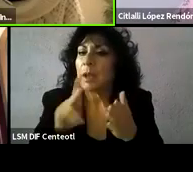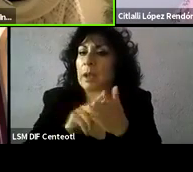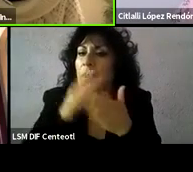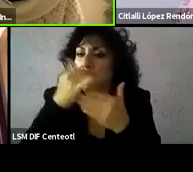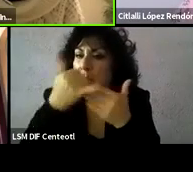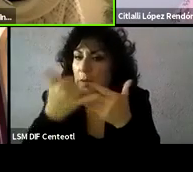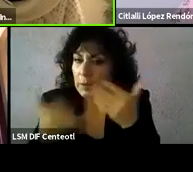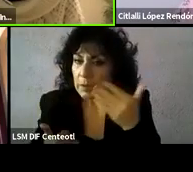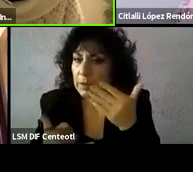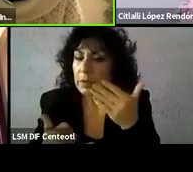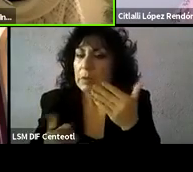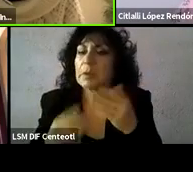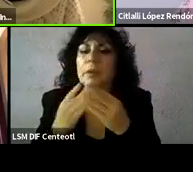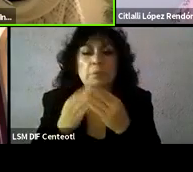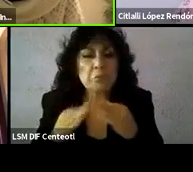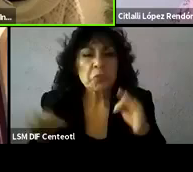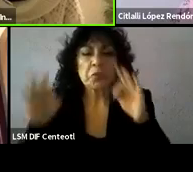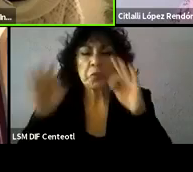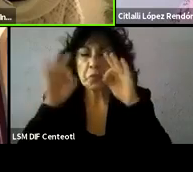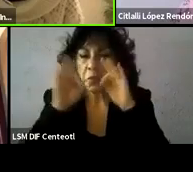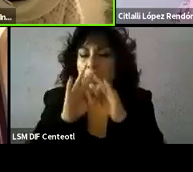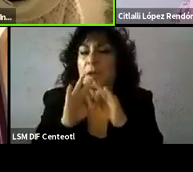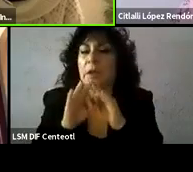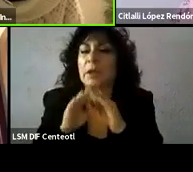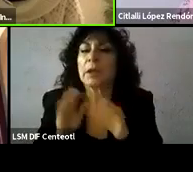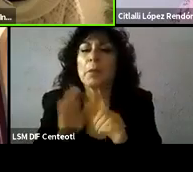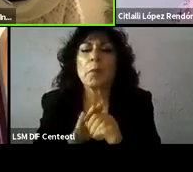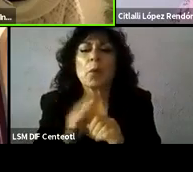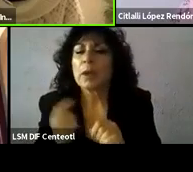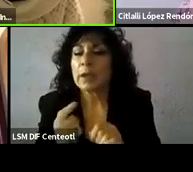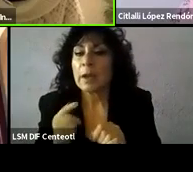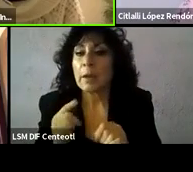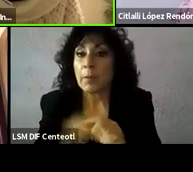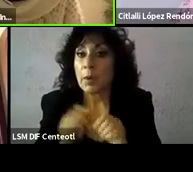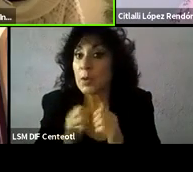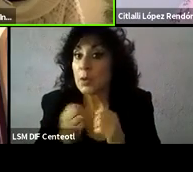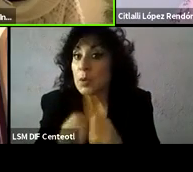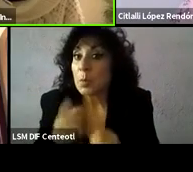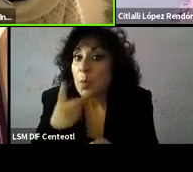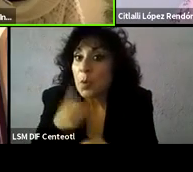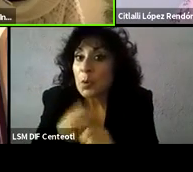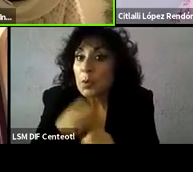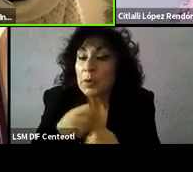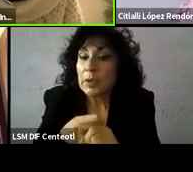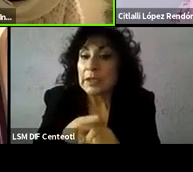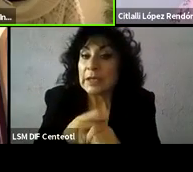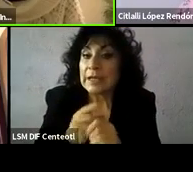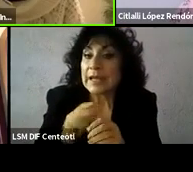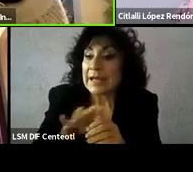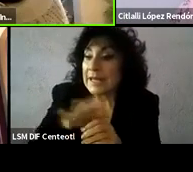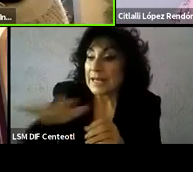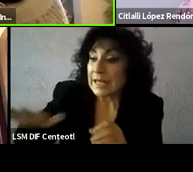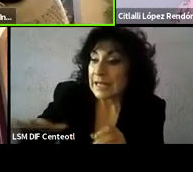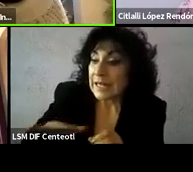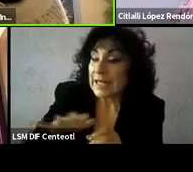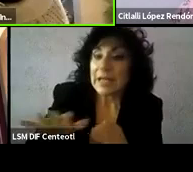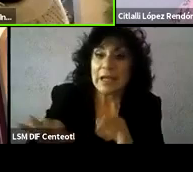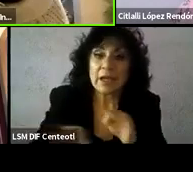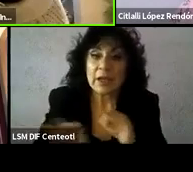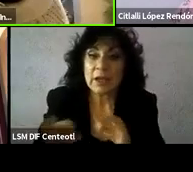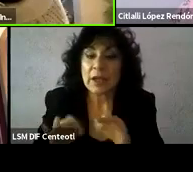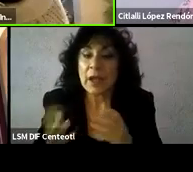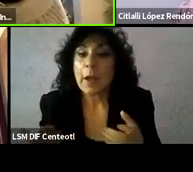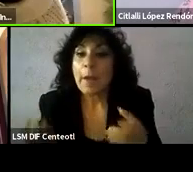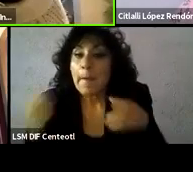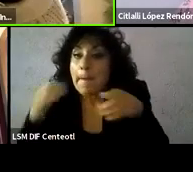que el trabajar por proyectos genera una oportunidad grandísima de tejer comunidades y generar un sentido de